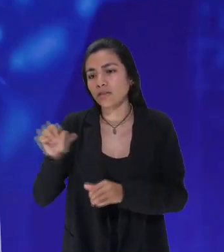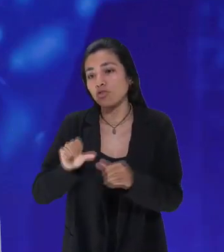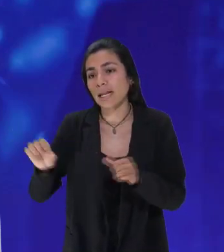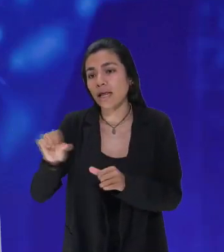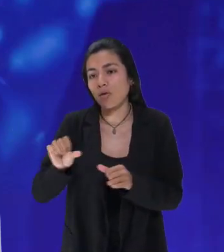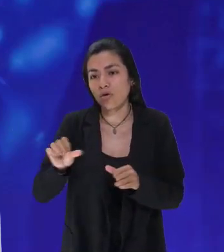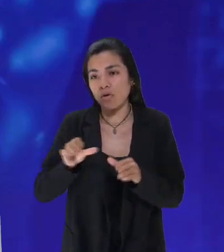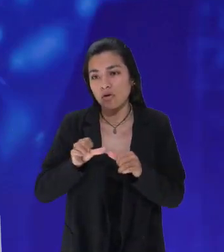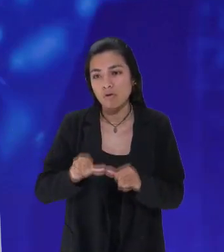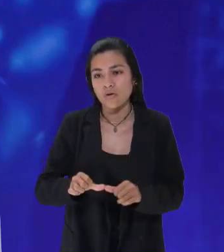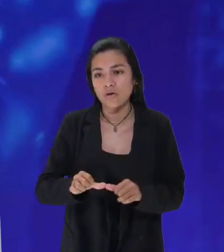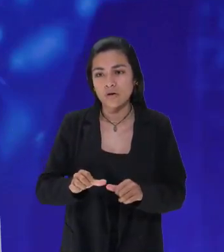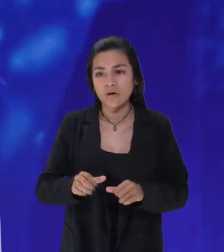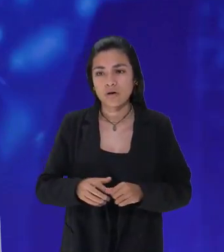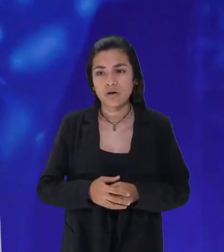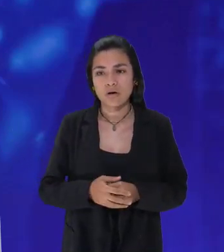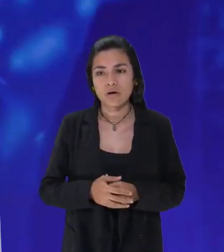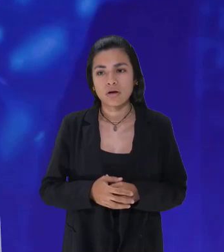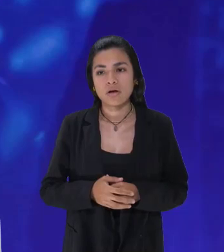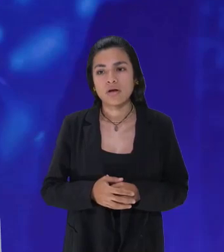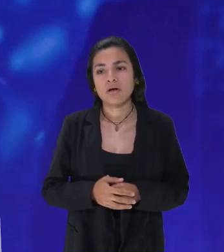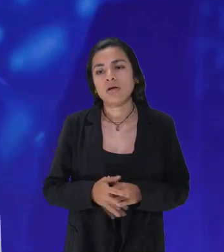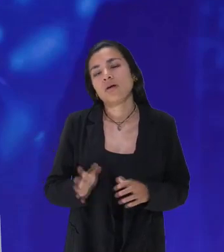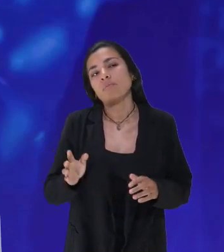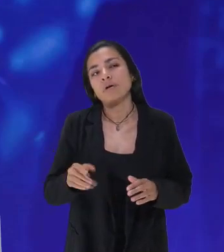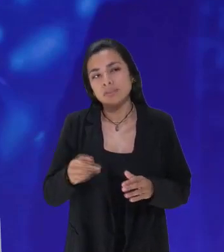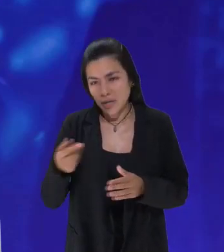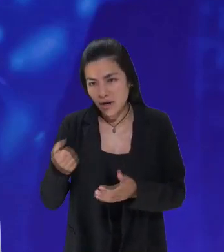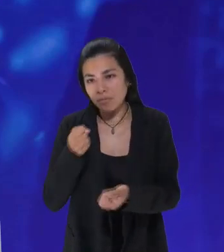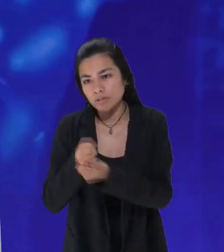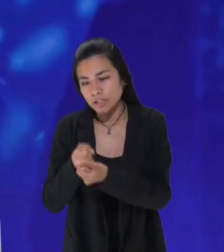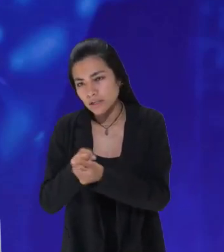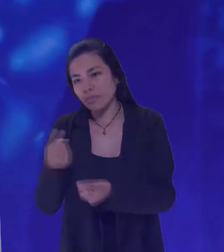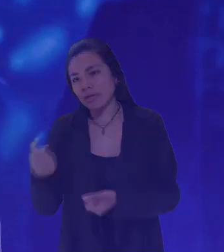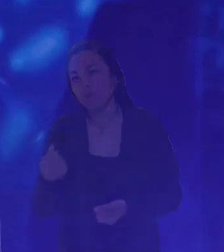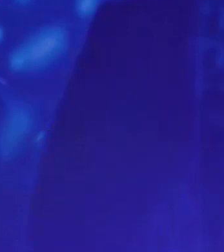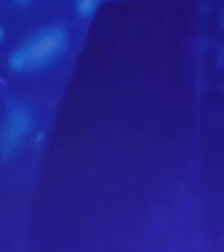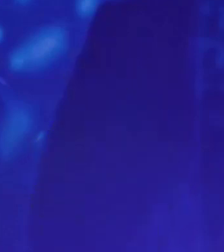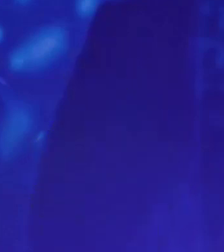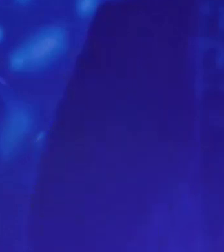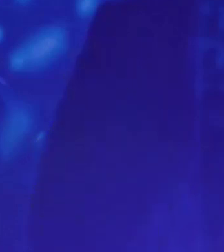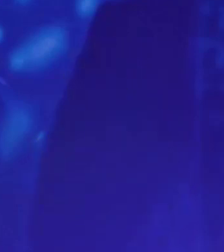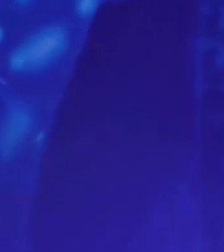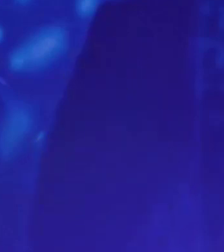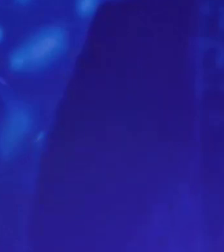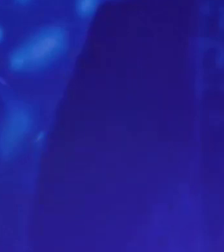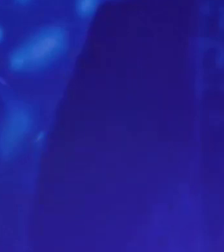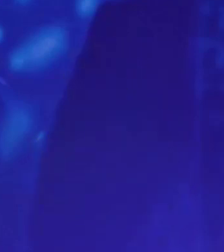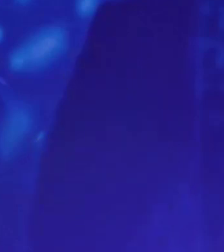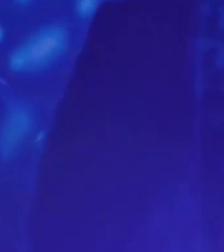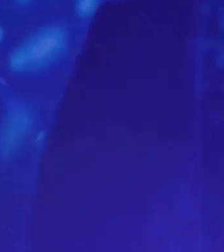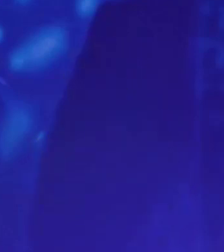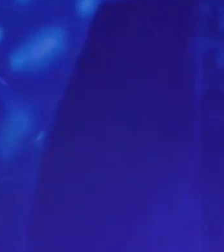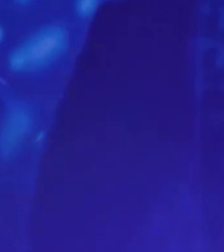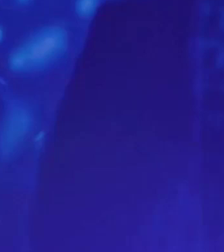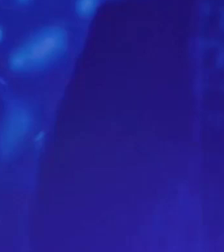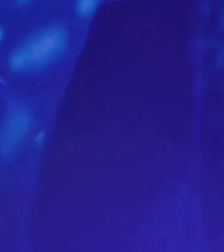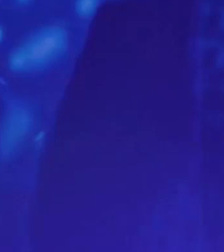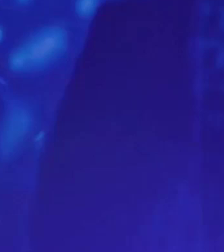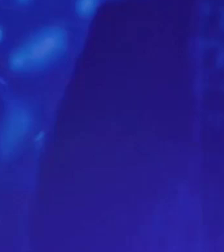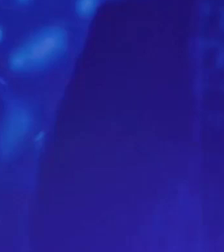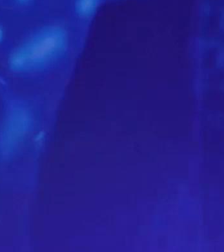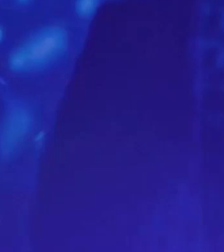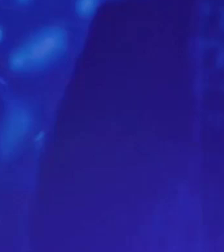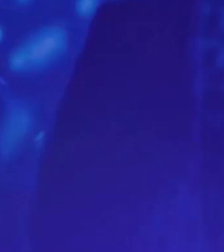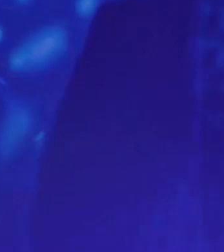una retroalimentación de qué es lo que va a pasar. Aquí colocamos una simulación para que el estudiante arme la prótesis y se familiarice con ella.